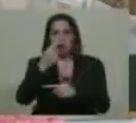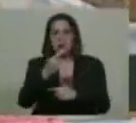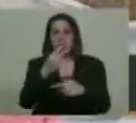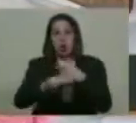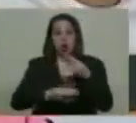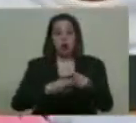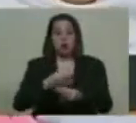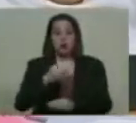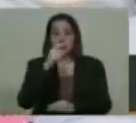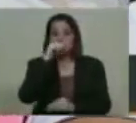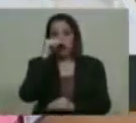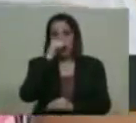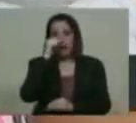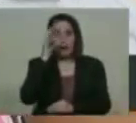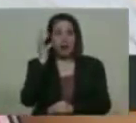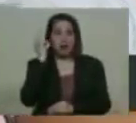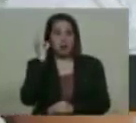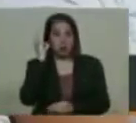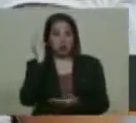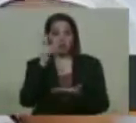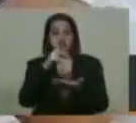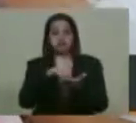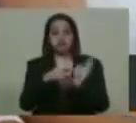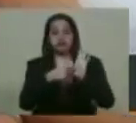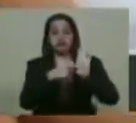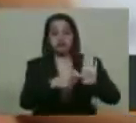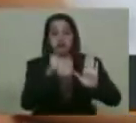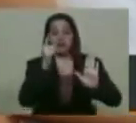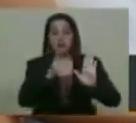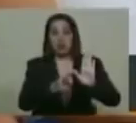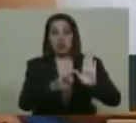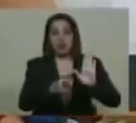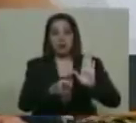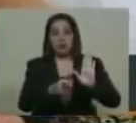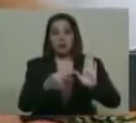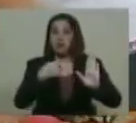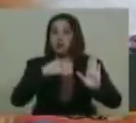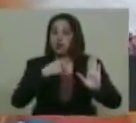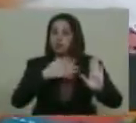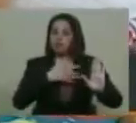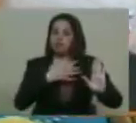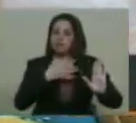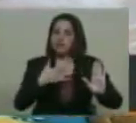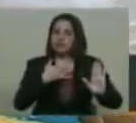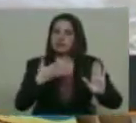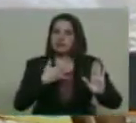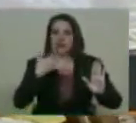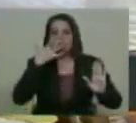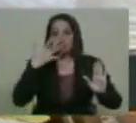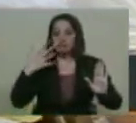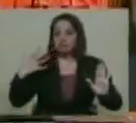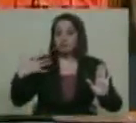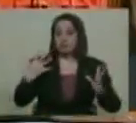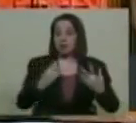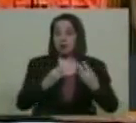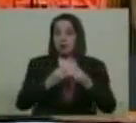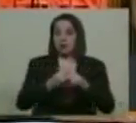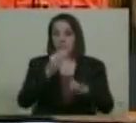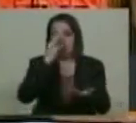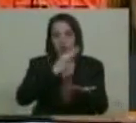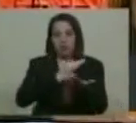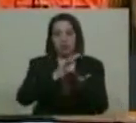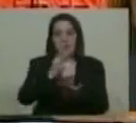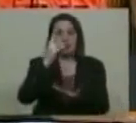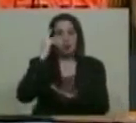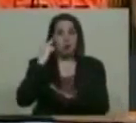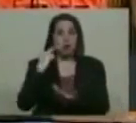hizo. Puso a la mujer donde debe estar. Y yo me siento orgulloso de haber continuado el legado de Simón